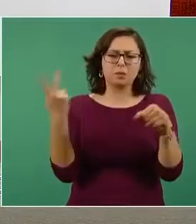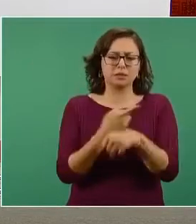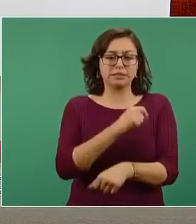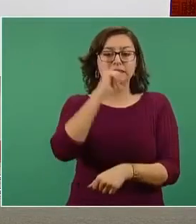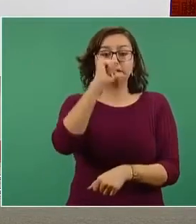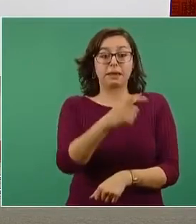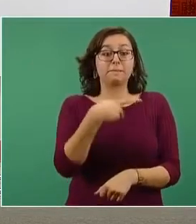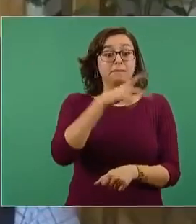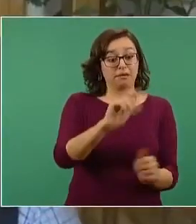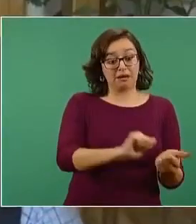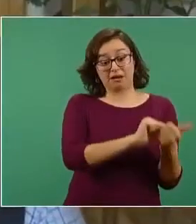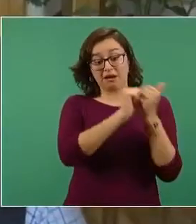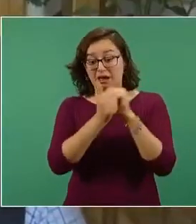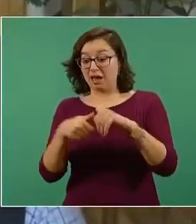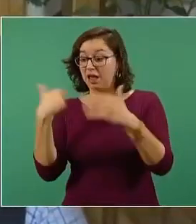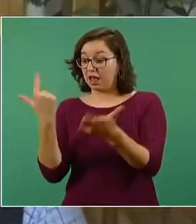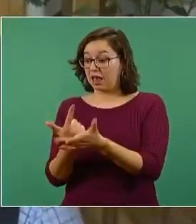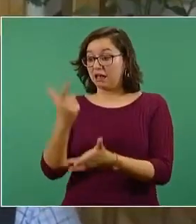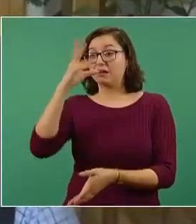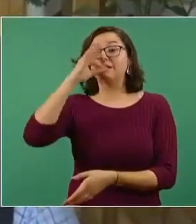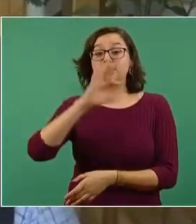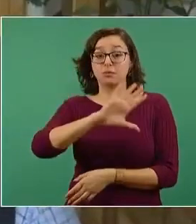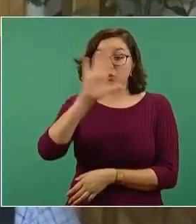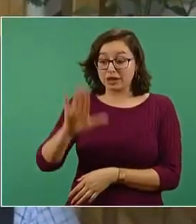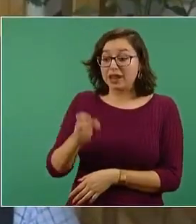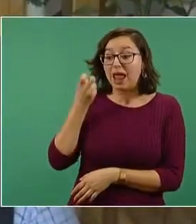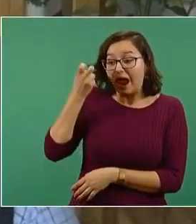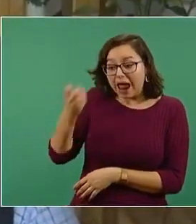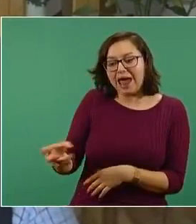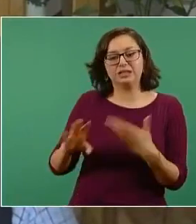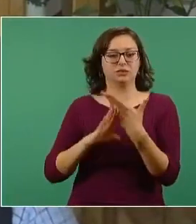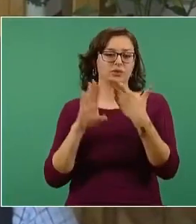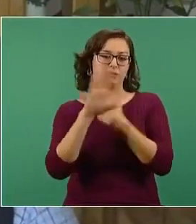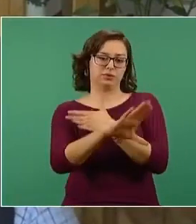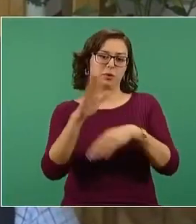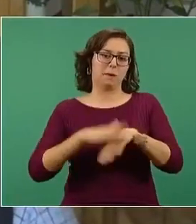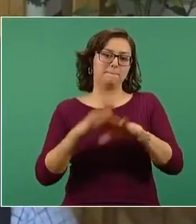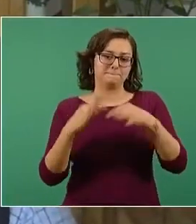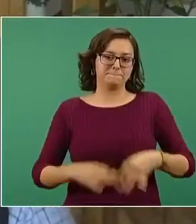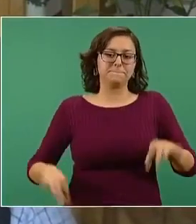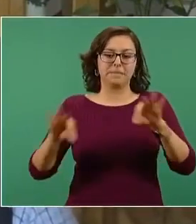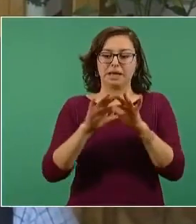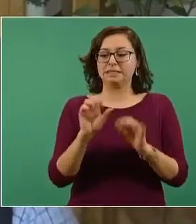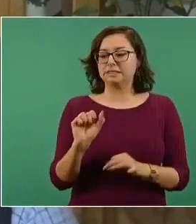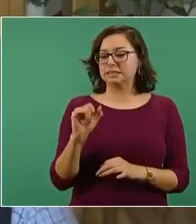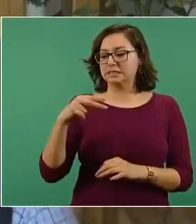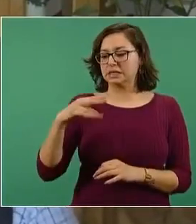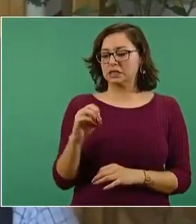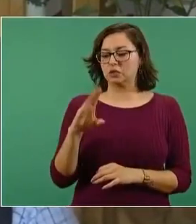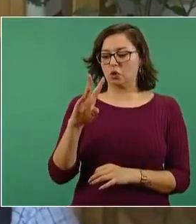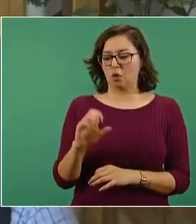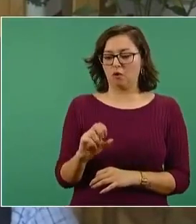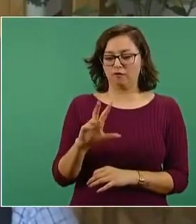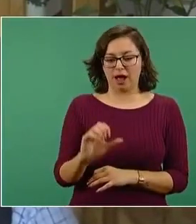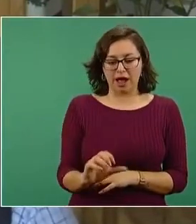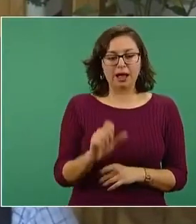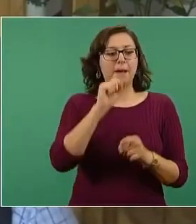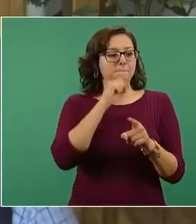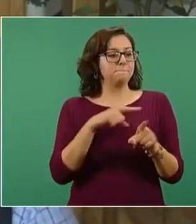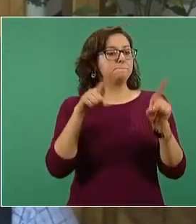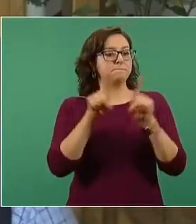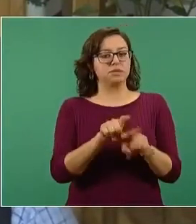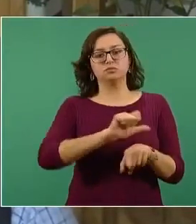tenga riesgo, obviamente, de fallecer, es la parte más importante. Y la vacuna Sinovac, así como todas las demás, ha mostrado